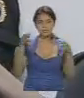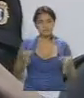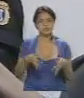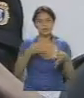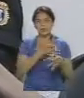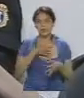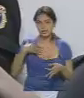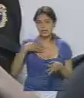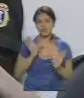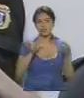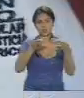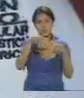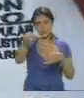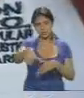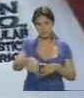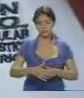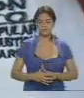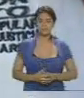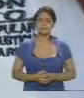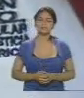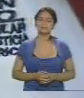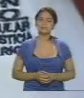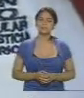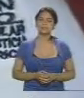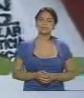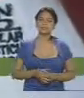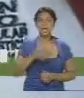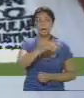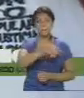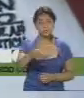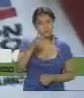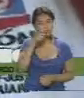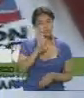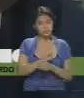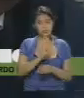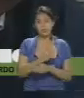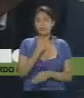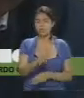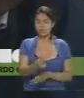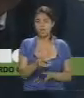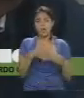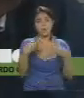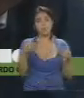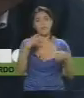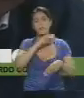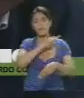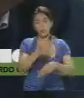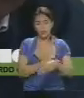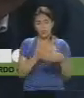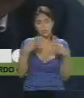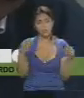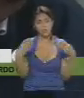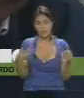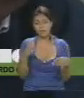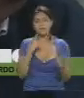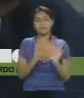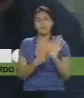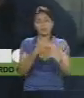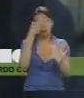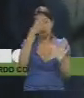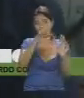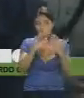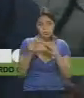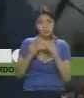ha esperado la colectividad. Efectivos de seguridad aseguraron que el poder popular reflejado en los consejos